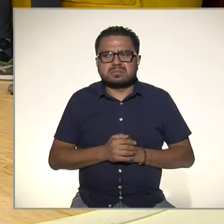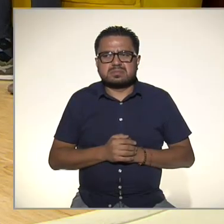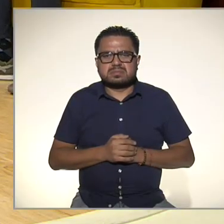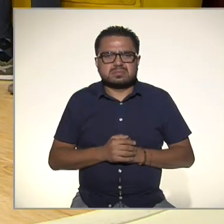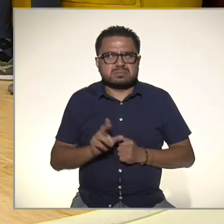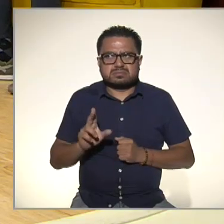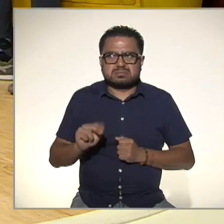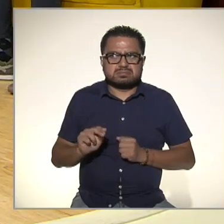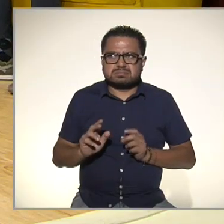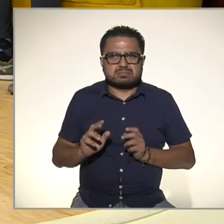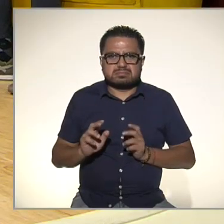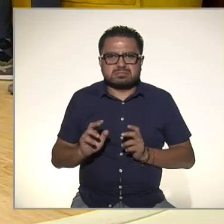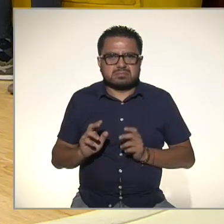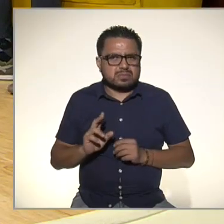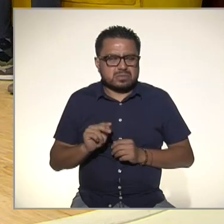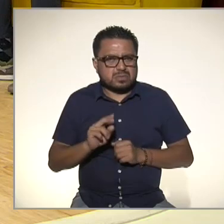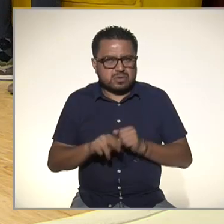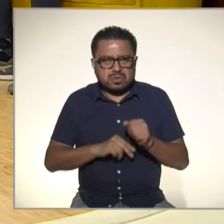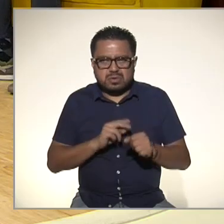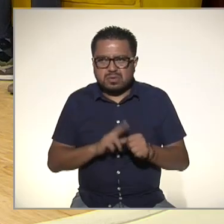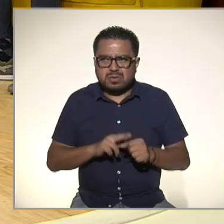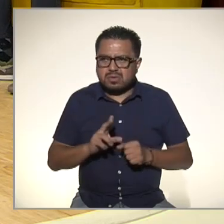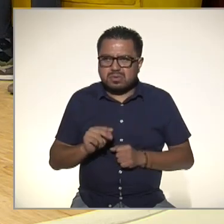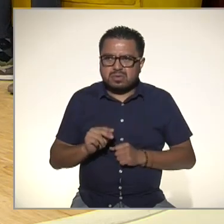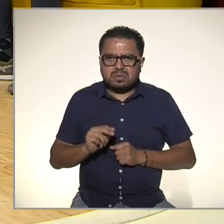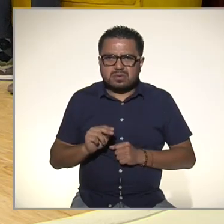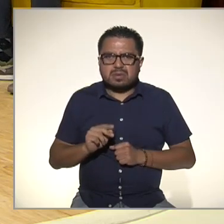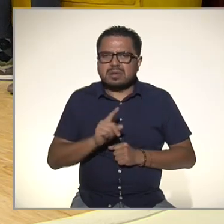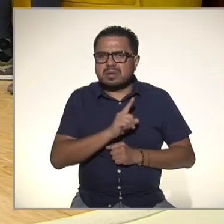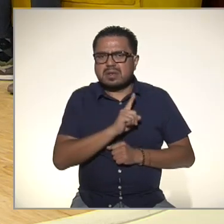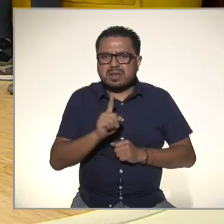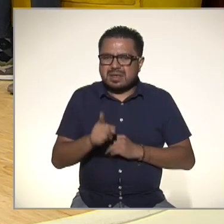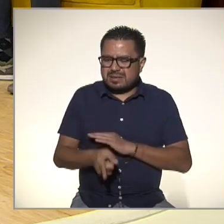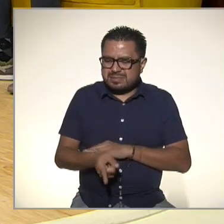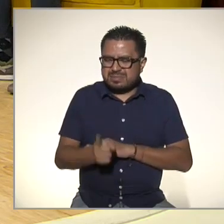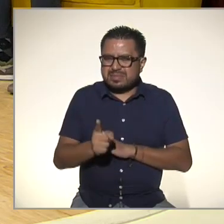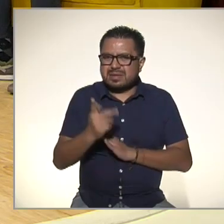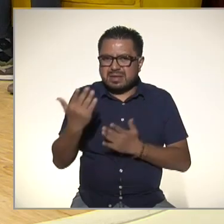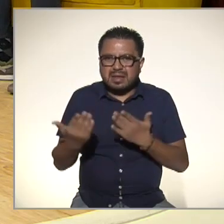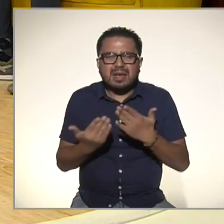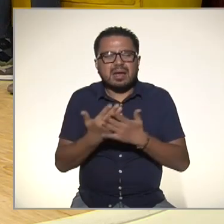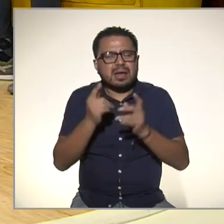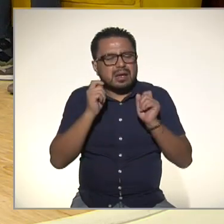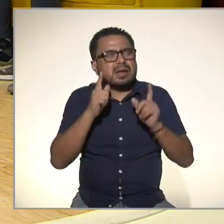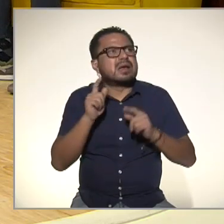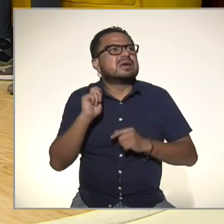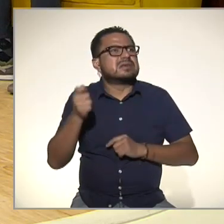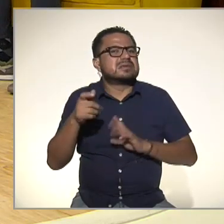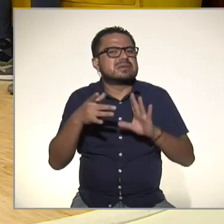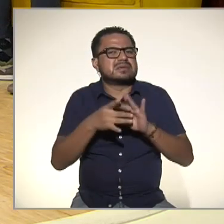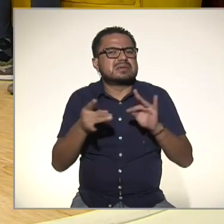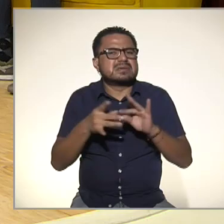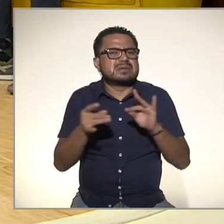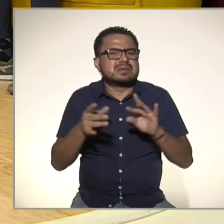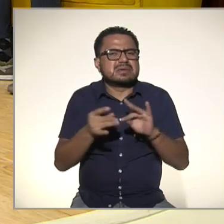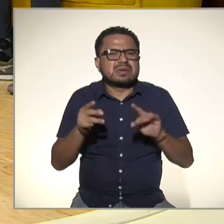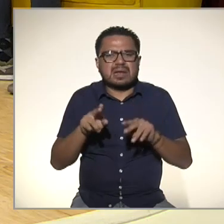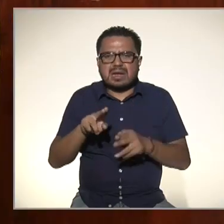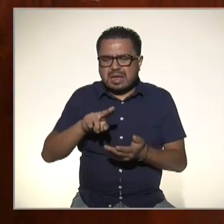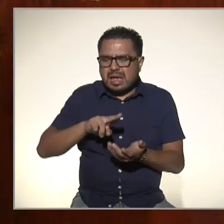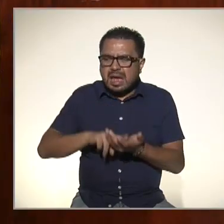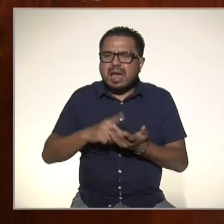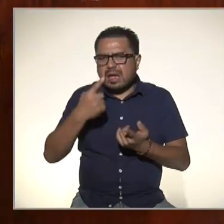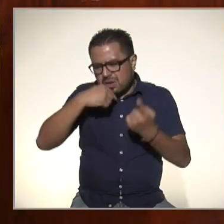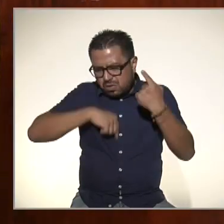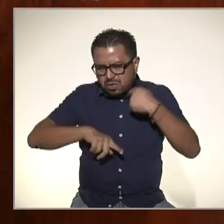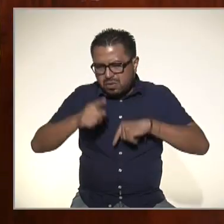No. No es normal. No es normal. Las erecciones matutinas hablan de una integridad a nivel hormonal, de